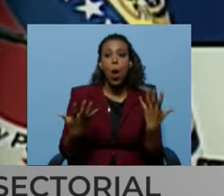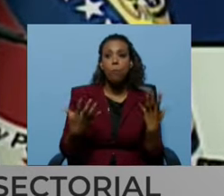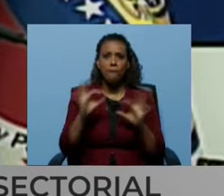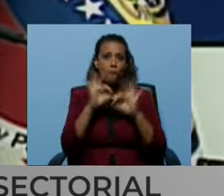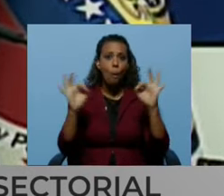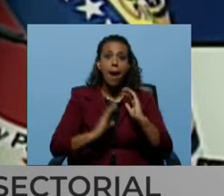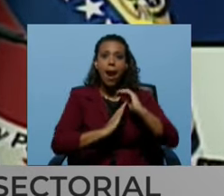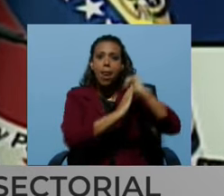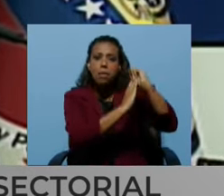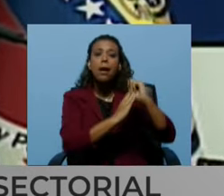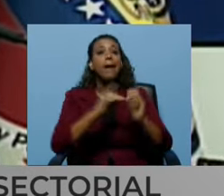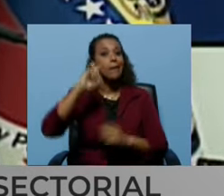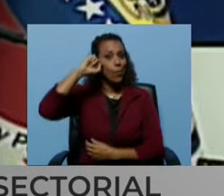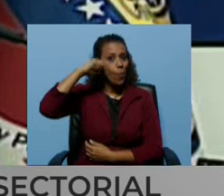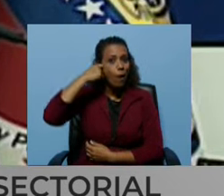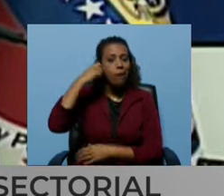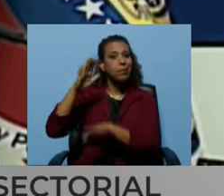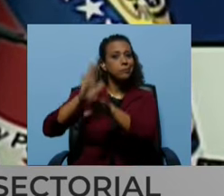operación.